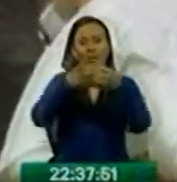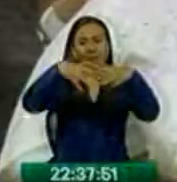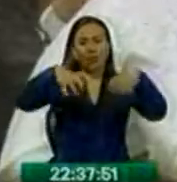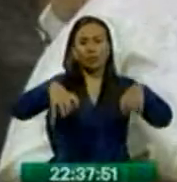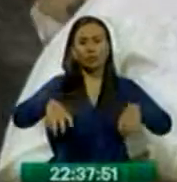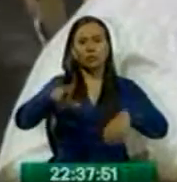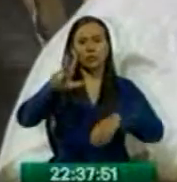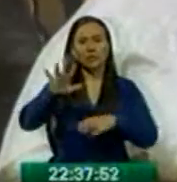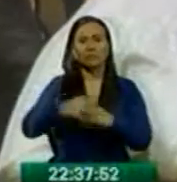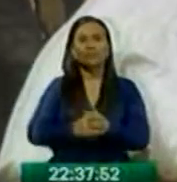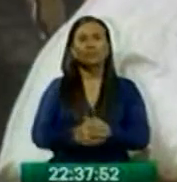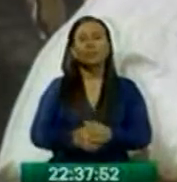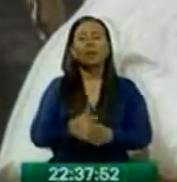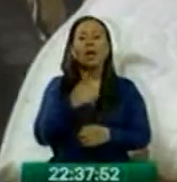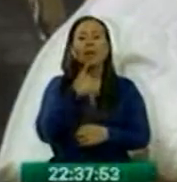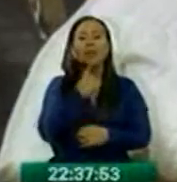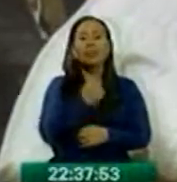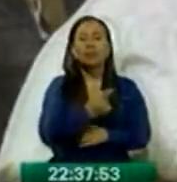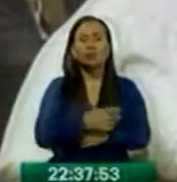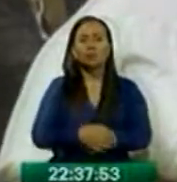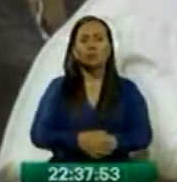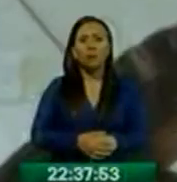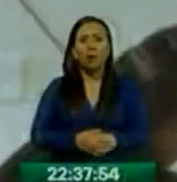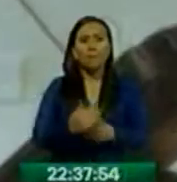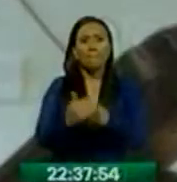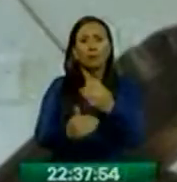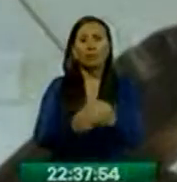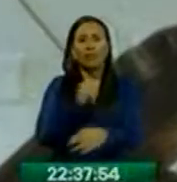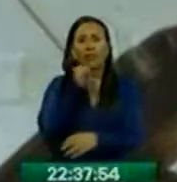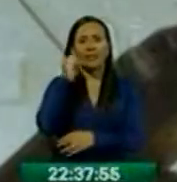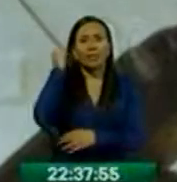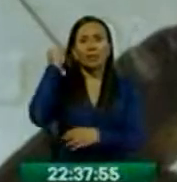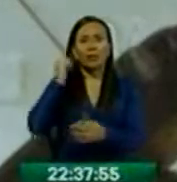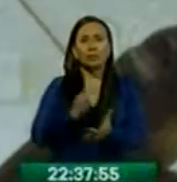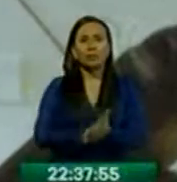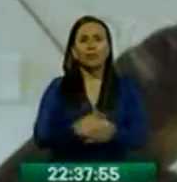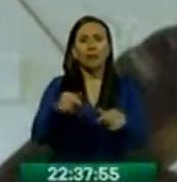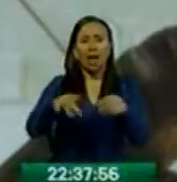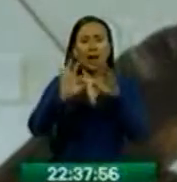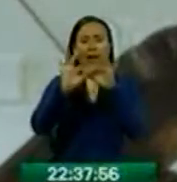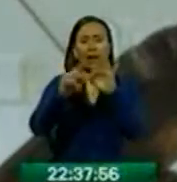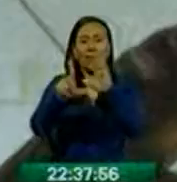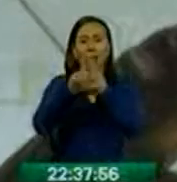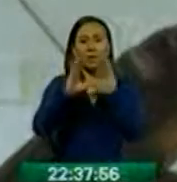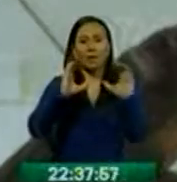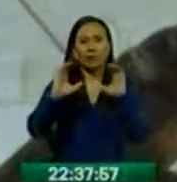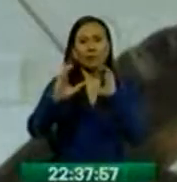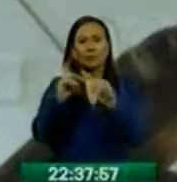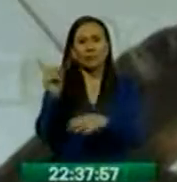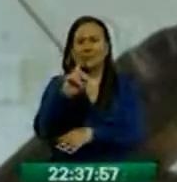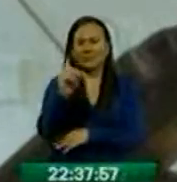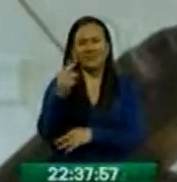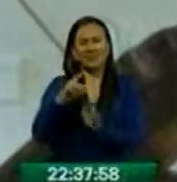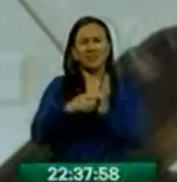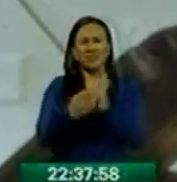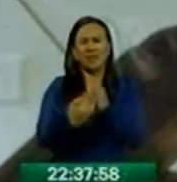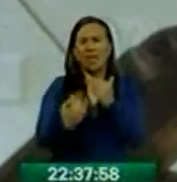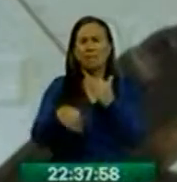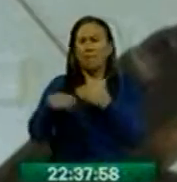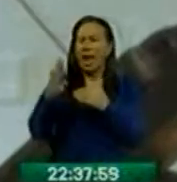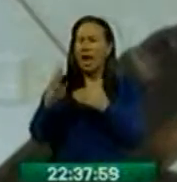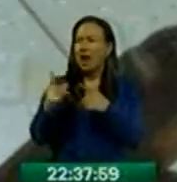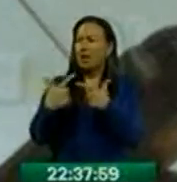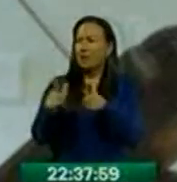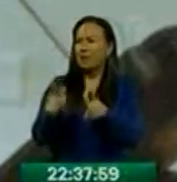Ciudadana, quienes aseguraban que existe un retroceso en derechos. Esta reforma no significa de ninguna manera mayores